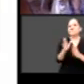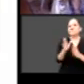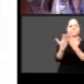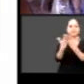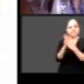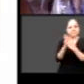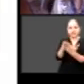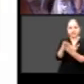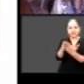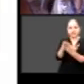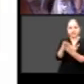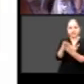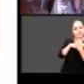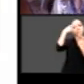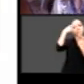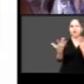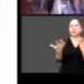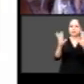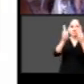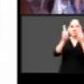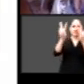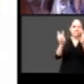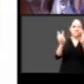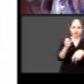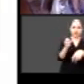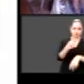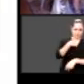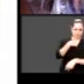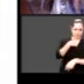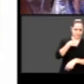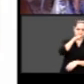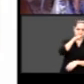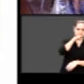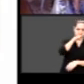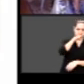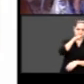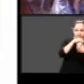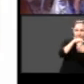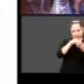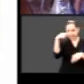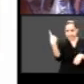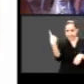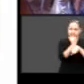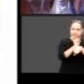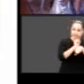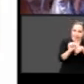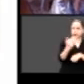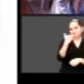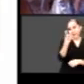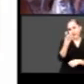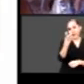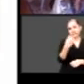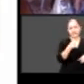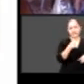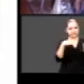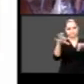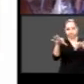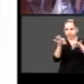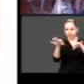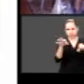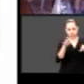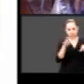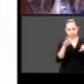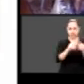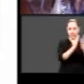las madres y por eso empezamos esta colección que yo coordino que se llama niños sanos y felices de las que hemos sacado